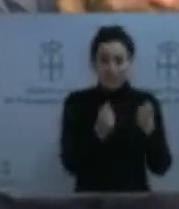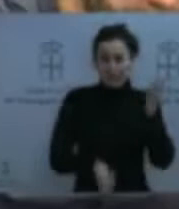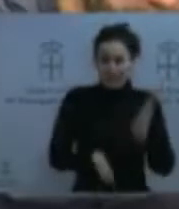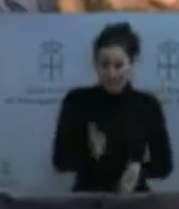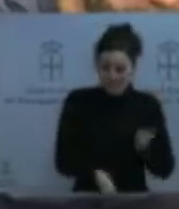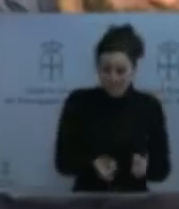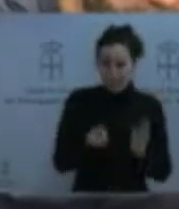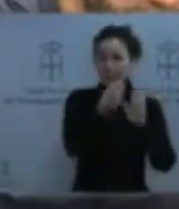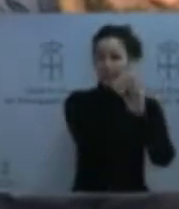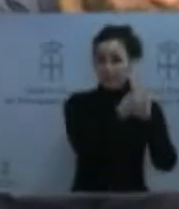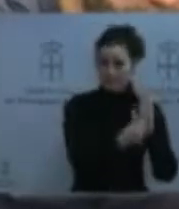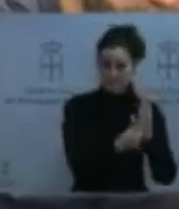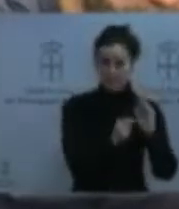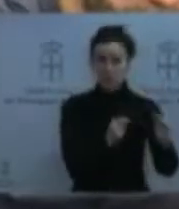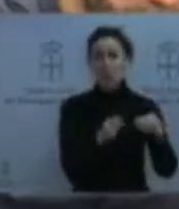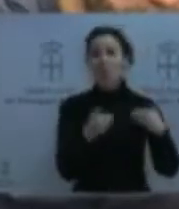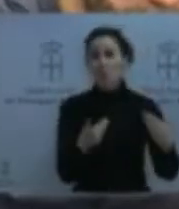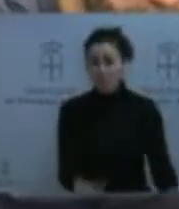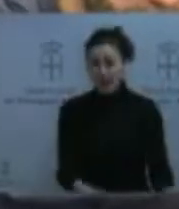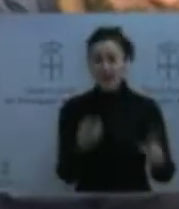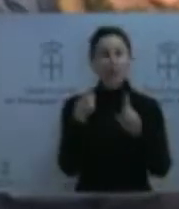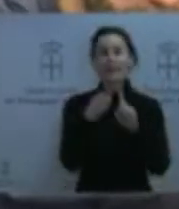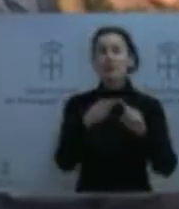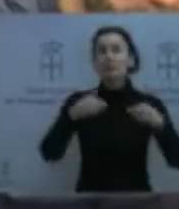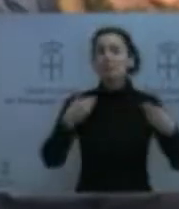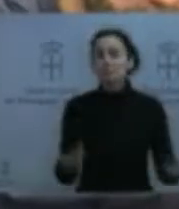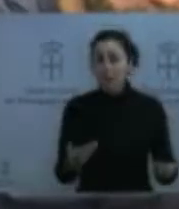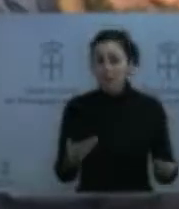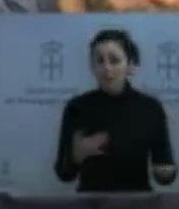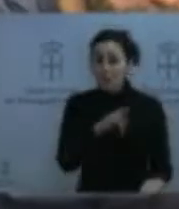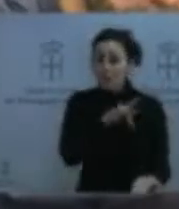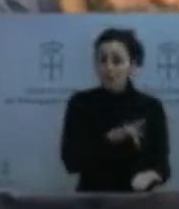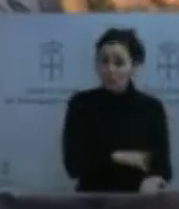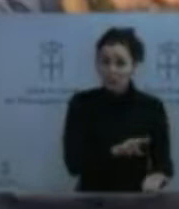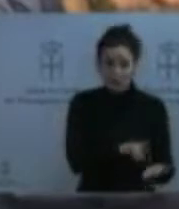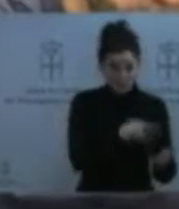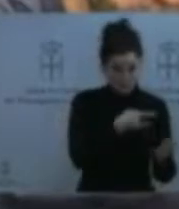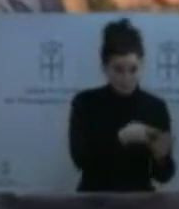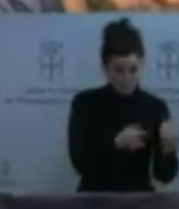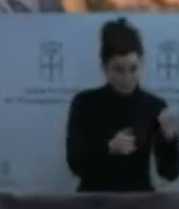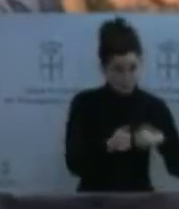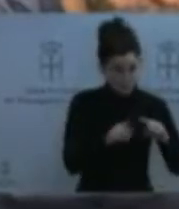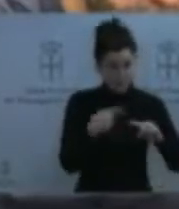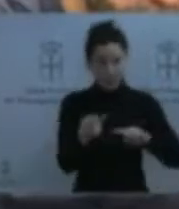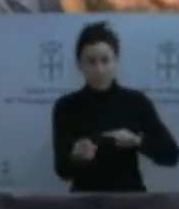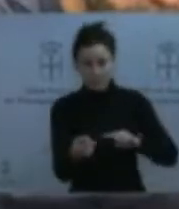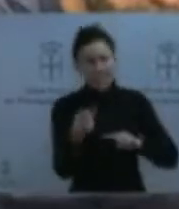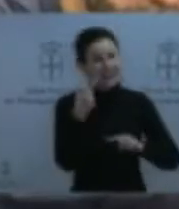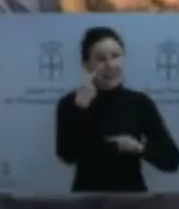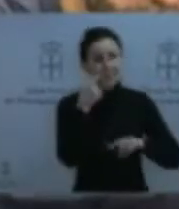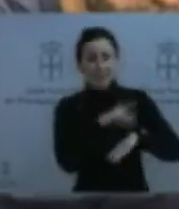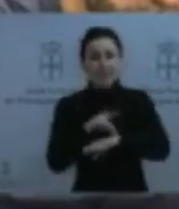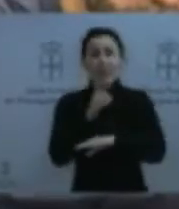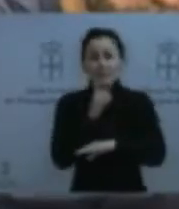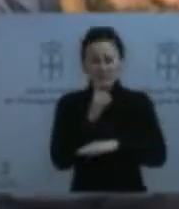los objetivos se hace después que el propio proyecto. No podemos plantear una intervención en un yacimiento tan importante como es el Chao